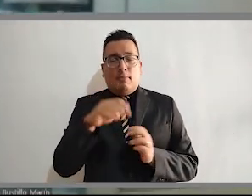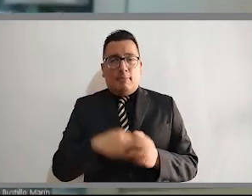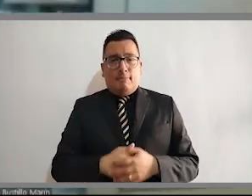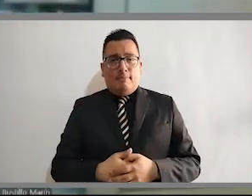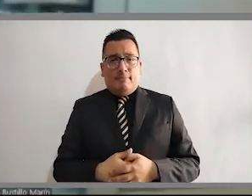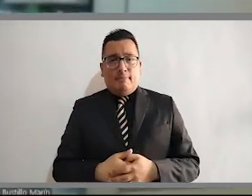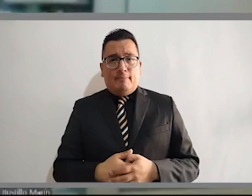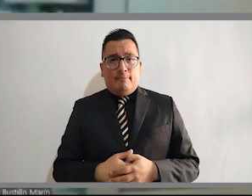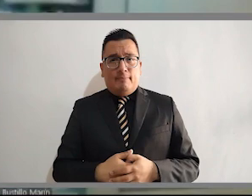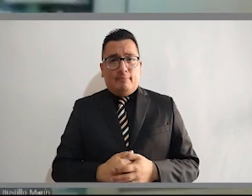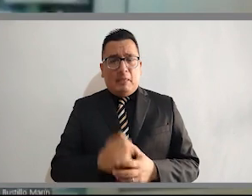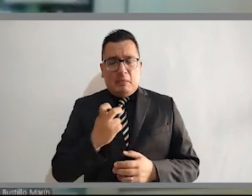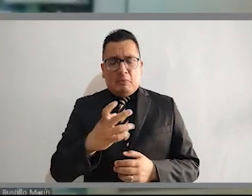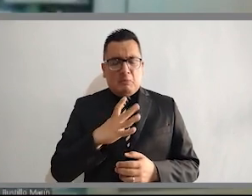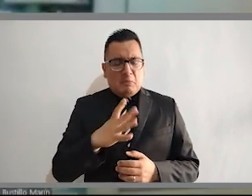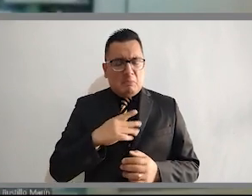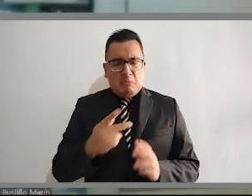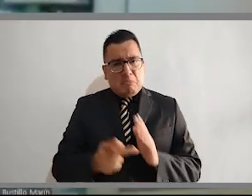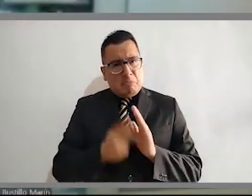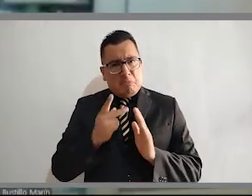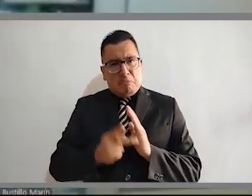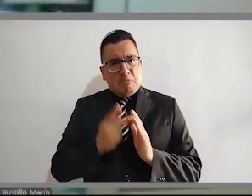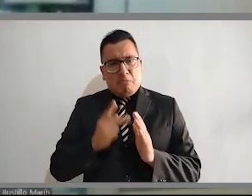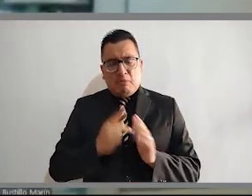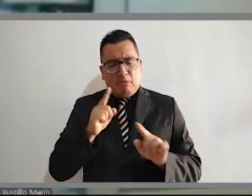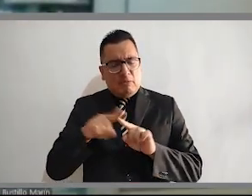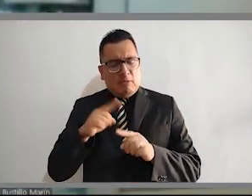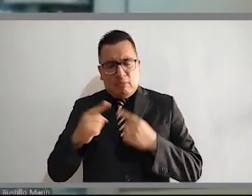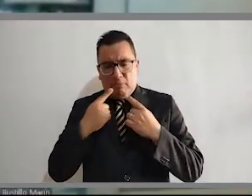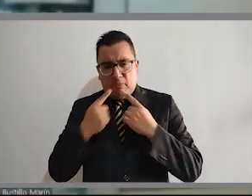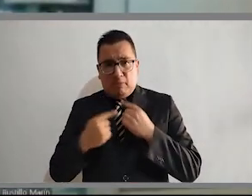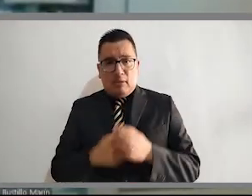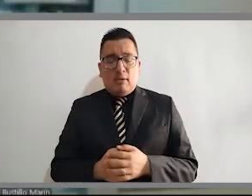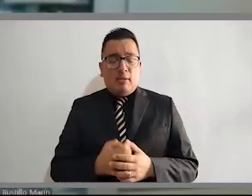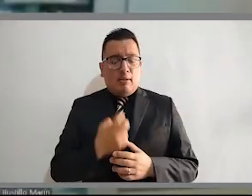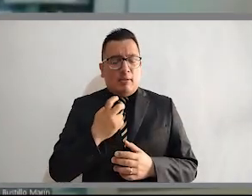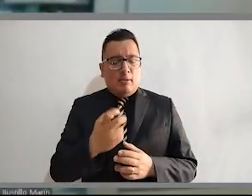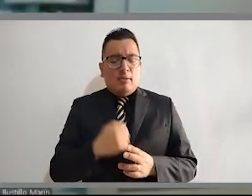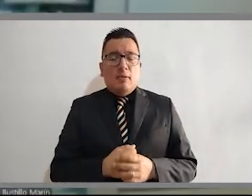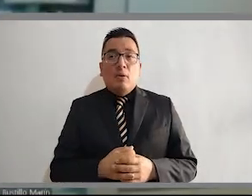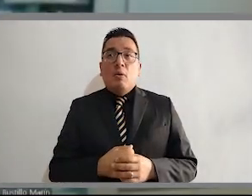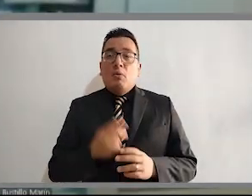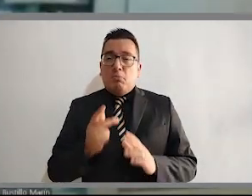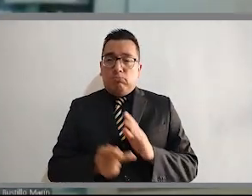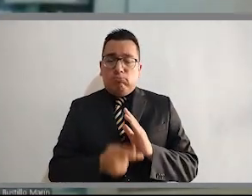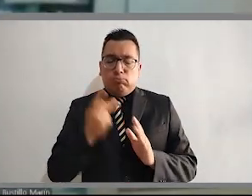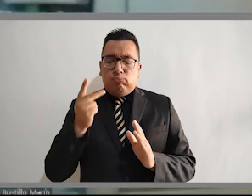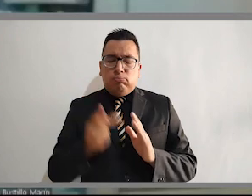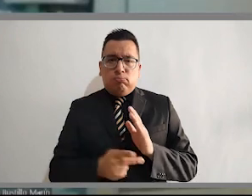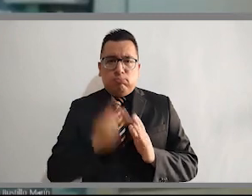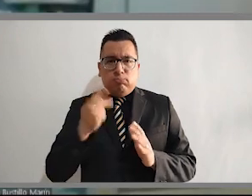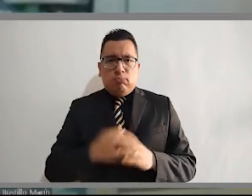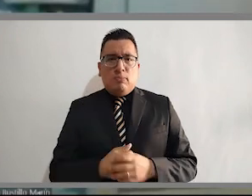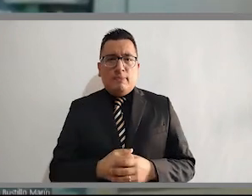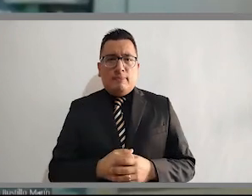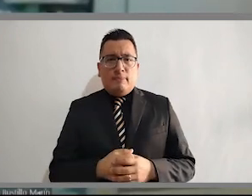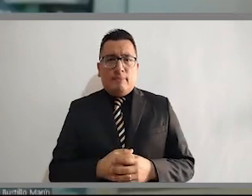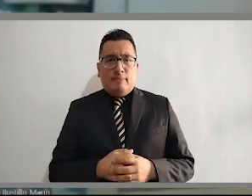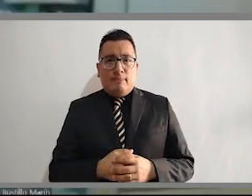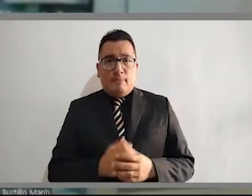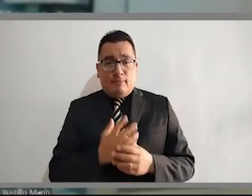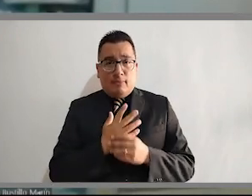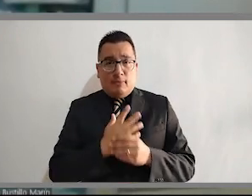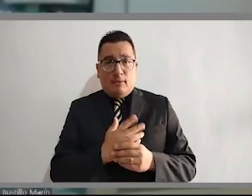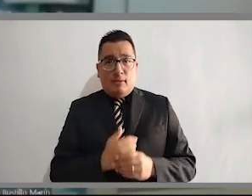91-2019. Y así como ese han surgido muchas sentencias en donde se ha ido reiterando, ¿no?, que quien debe